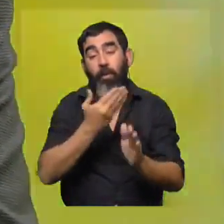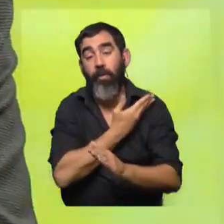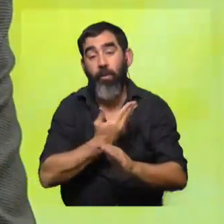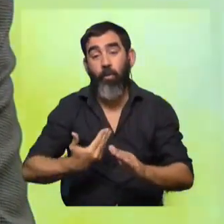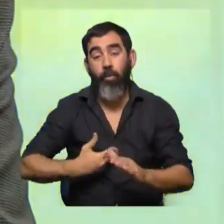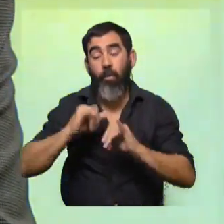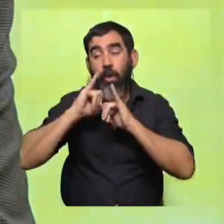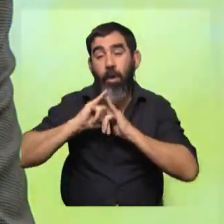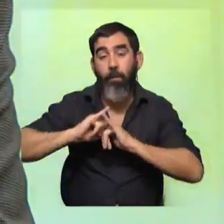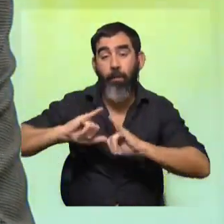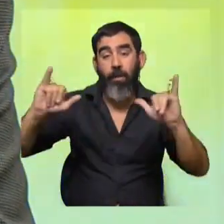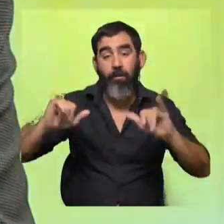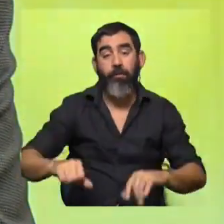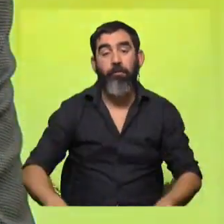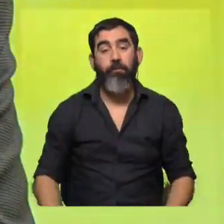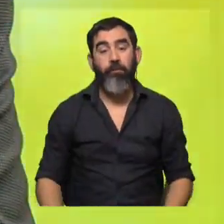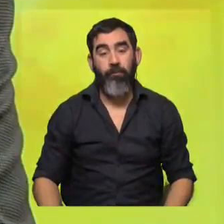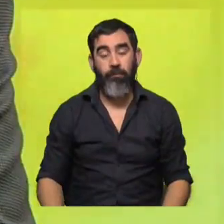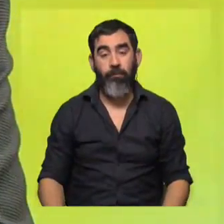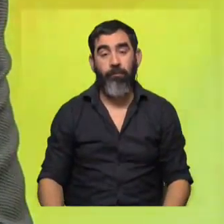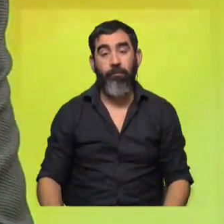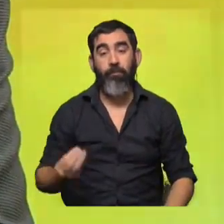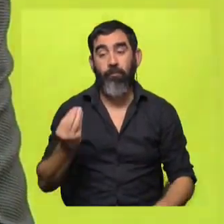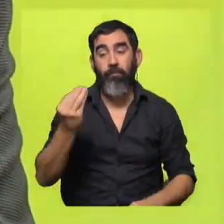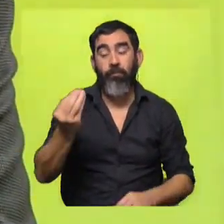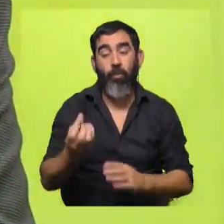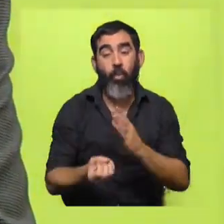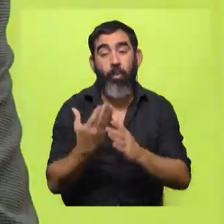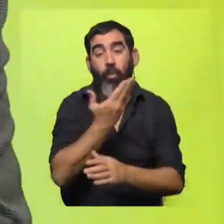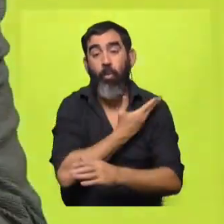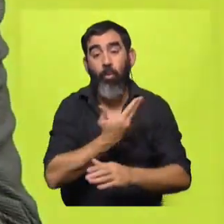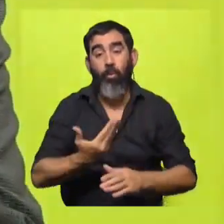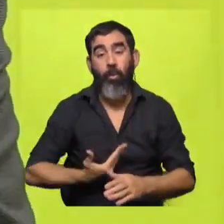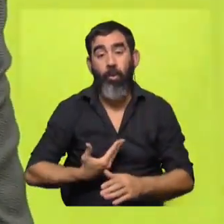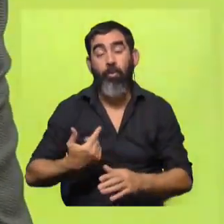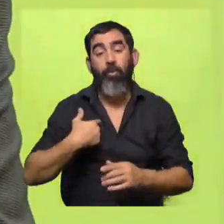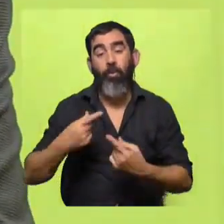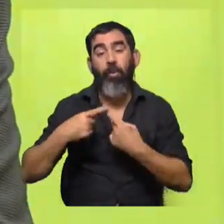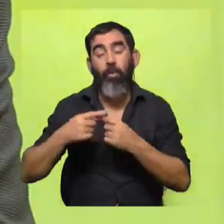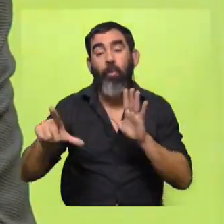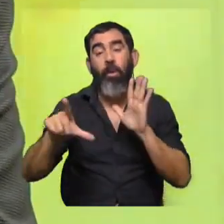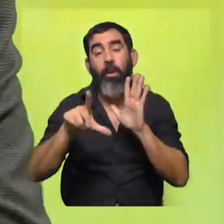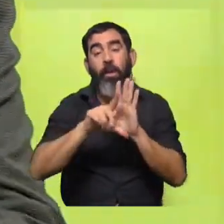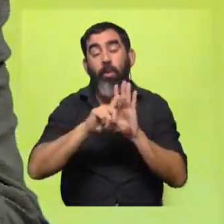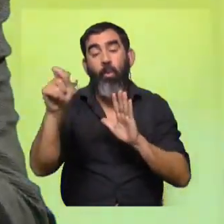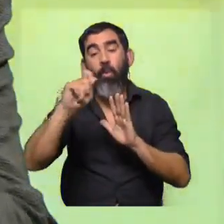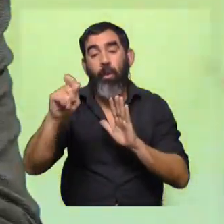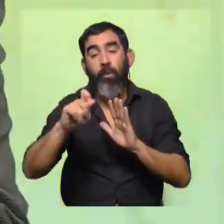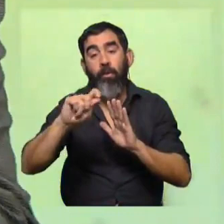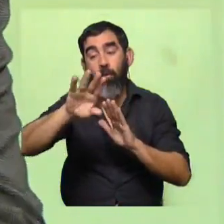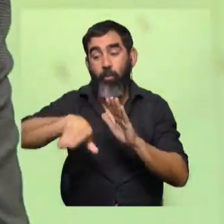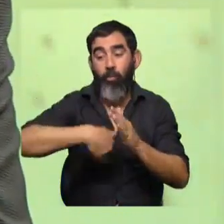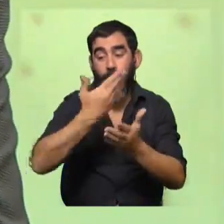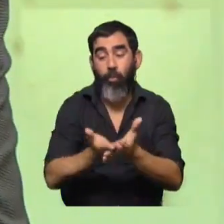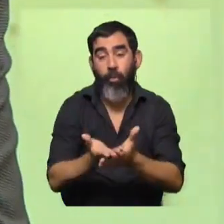campaña electoral, y cuando asume la nueva administración, me toca estar en la discusión de la ley de urgente consideración, donde se propone justamente